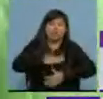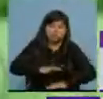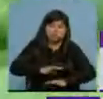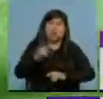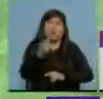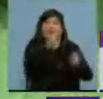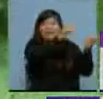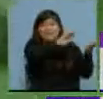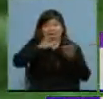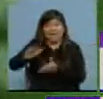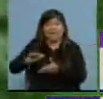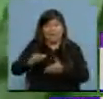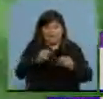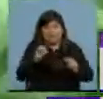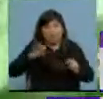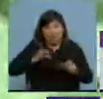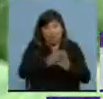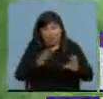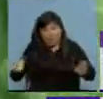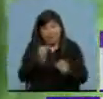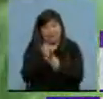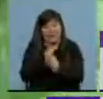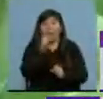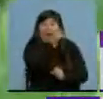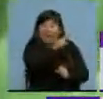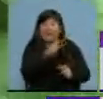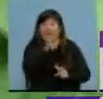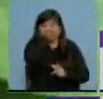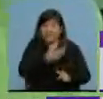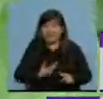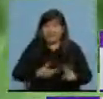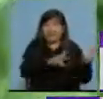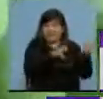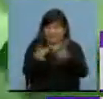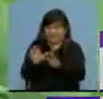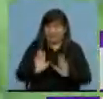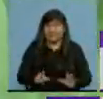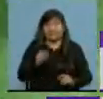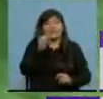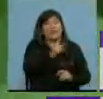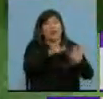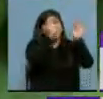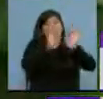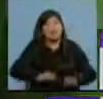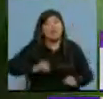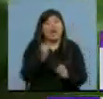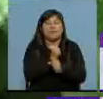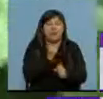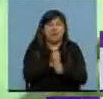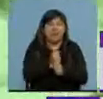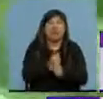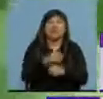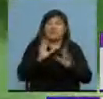fondos durante el resto del año, indicó. El proceso de aprobación se encuentra siendo analizado por la División Tabaco